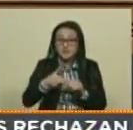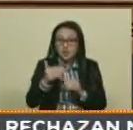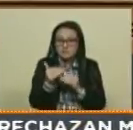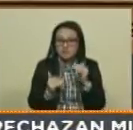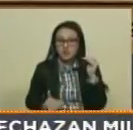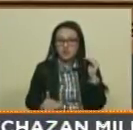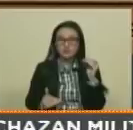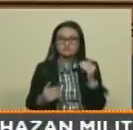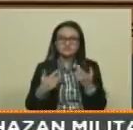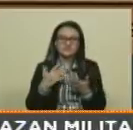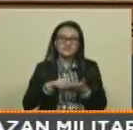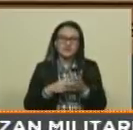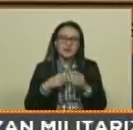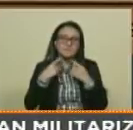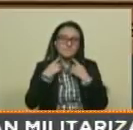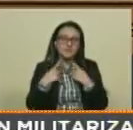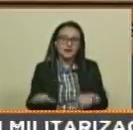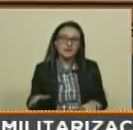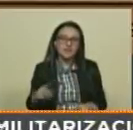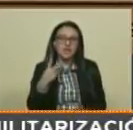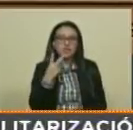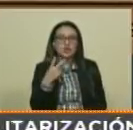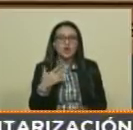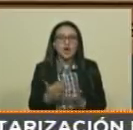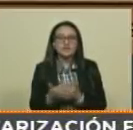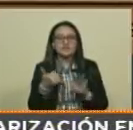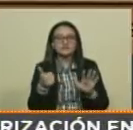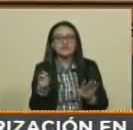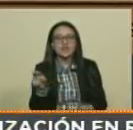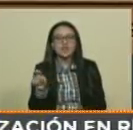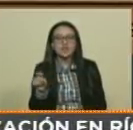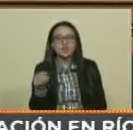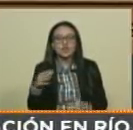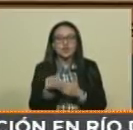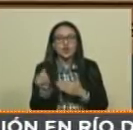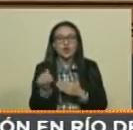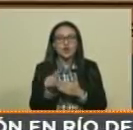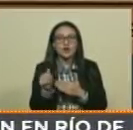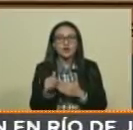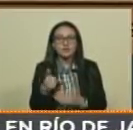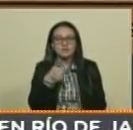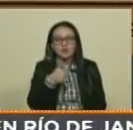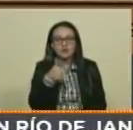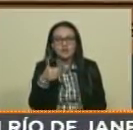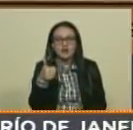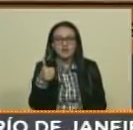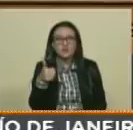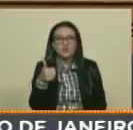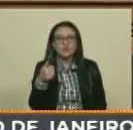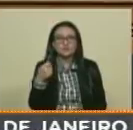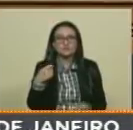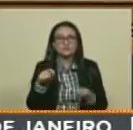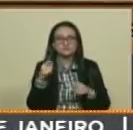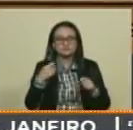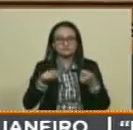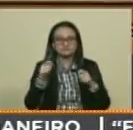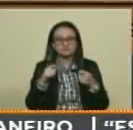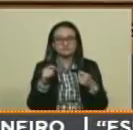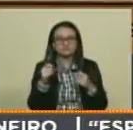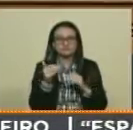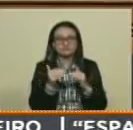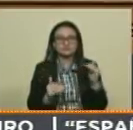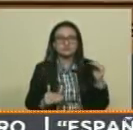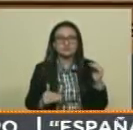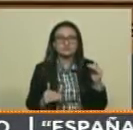habla de una pérdida que va de 2 a 6 dólares por cada barril de crudo vendido, con esta subvaloración que es a